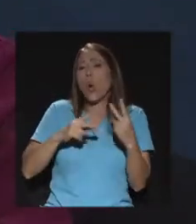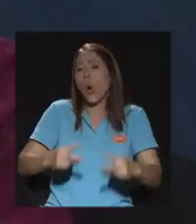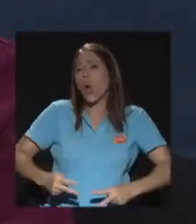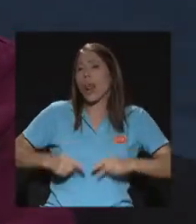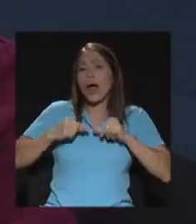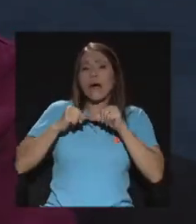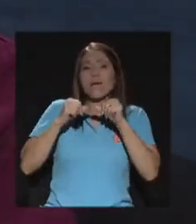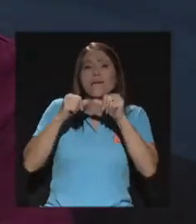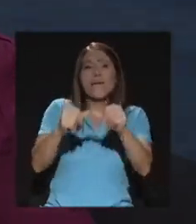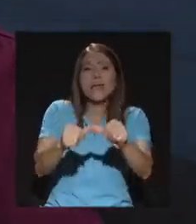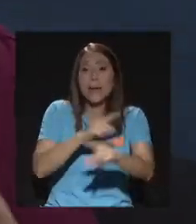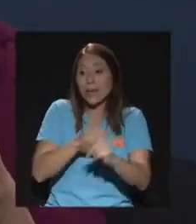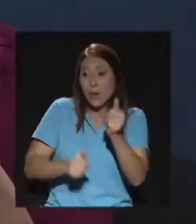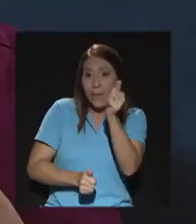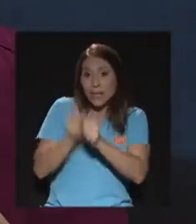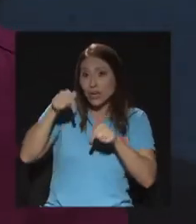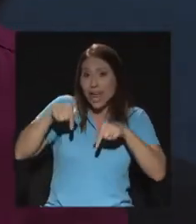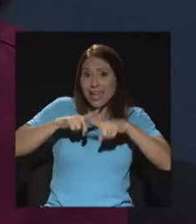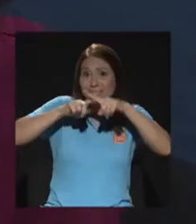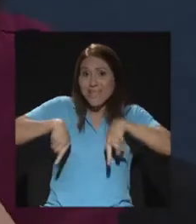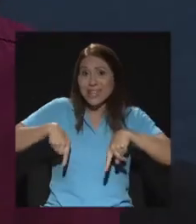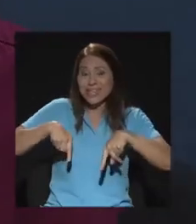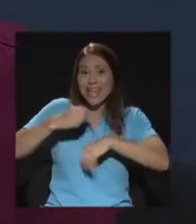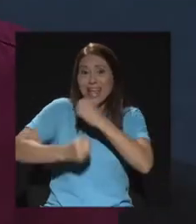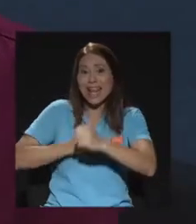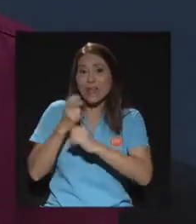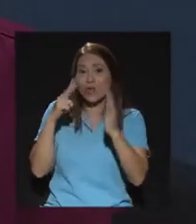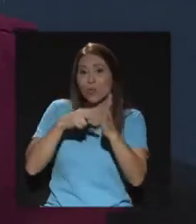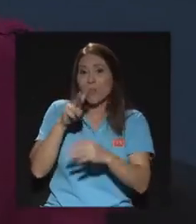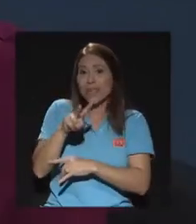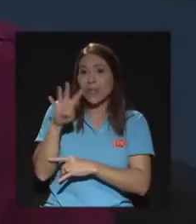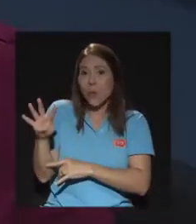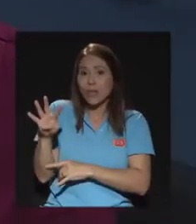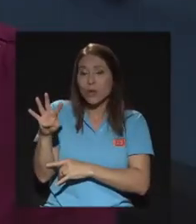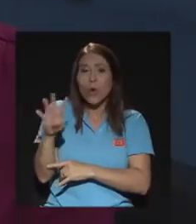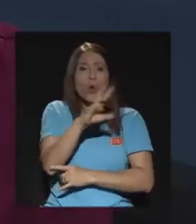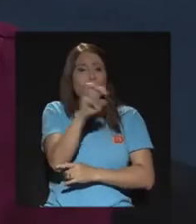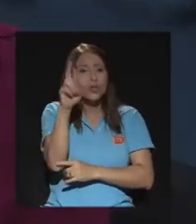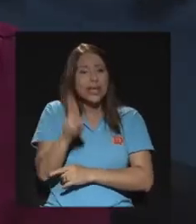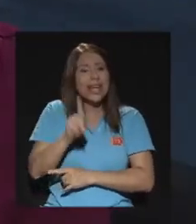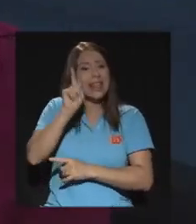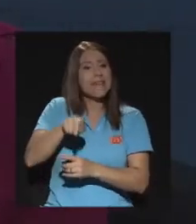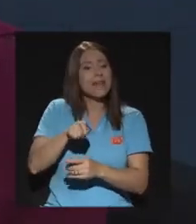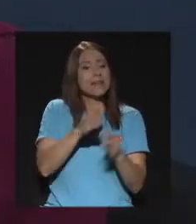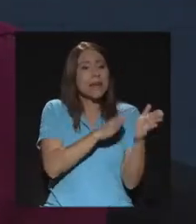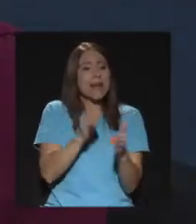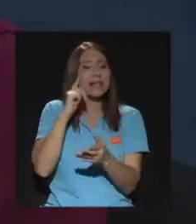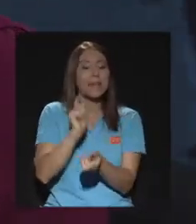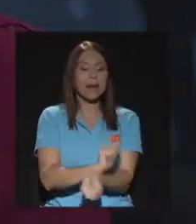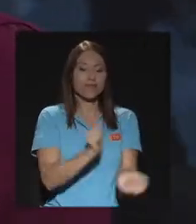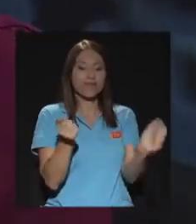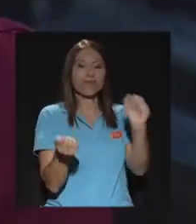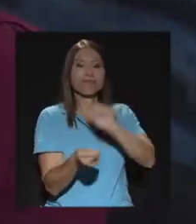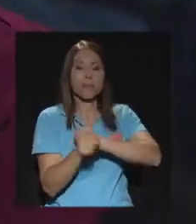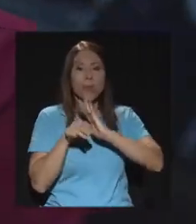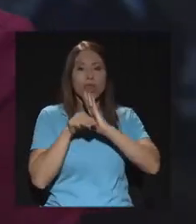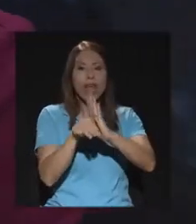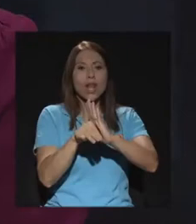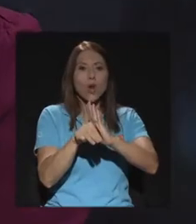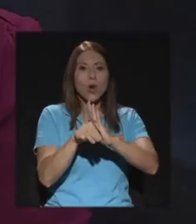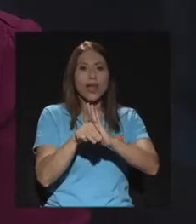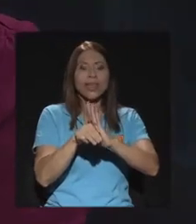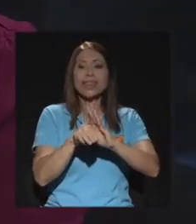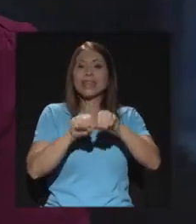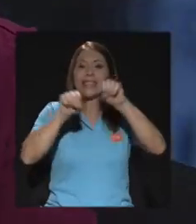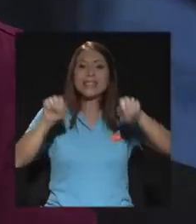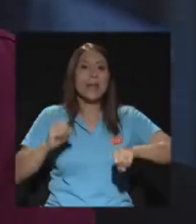en el 2024, el Estado costarricense tiene que prepararse para hacer un cambio total de modelo de radiodifusión. Correcto. ¿Por qué? Porque